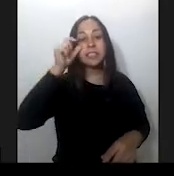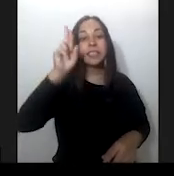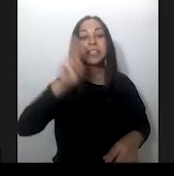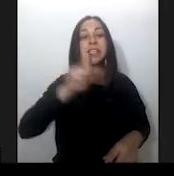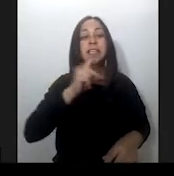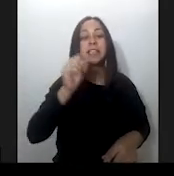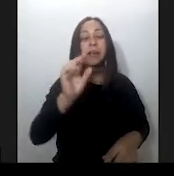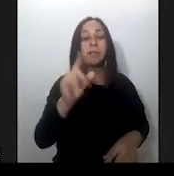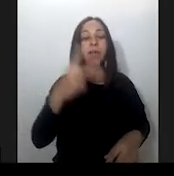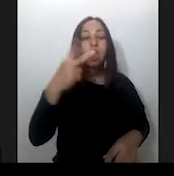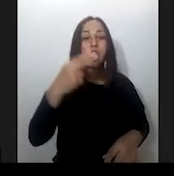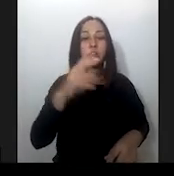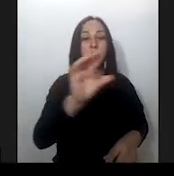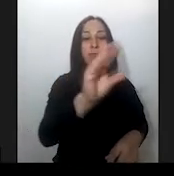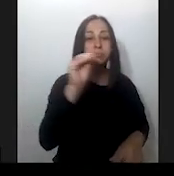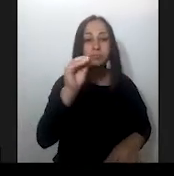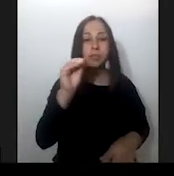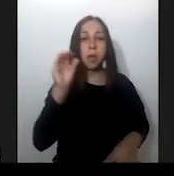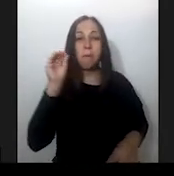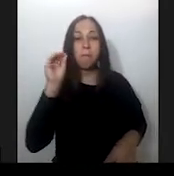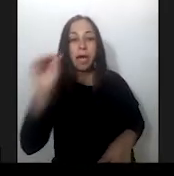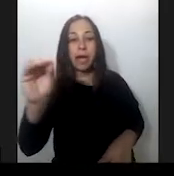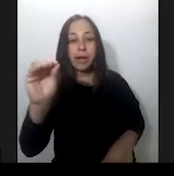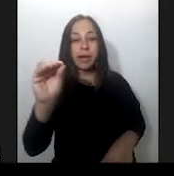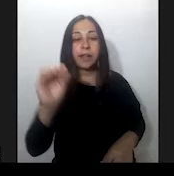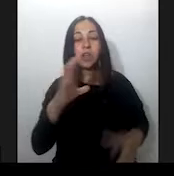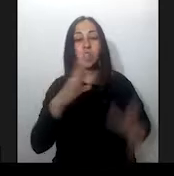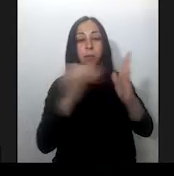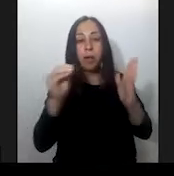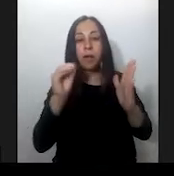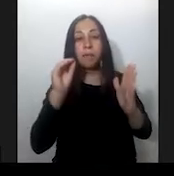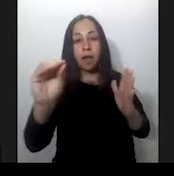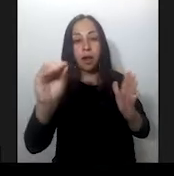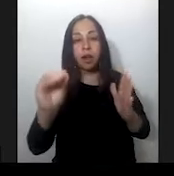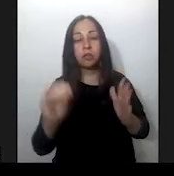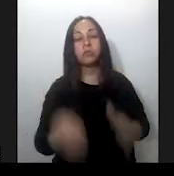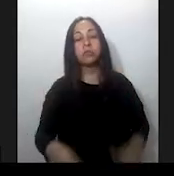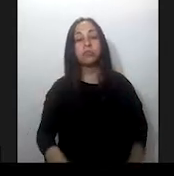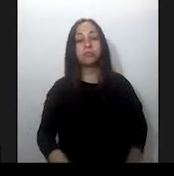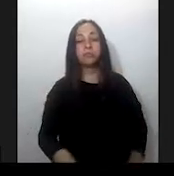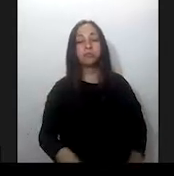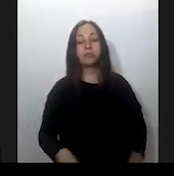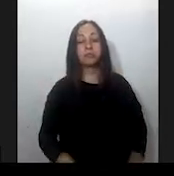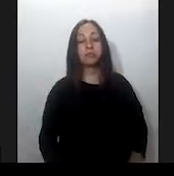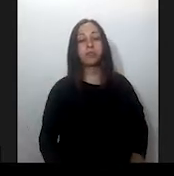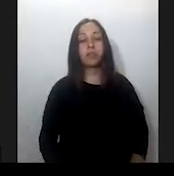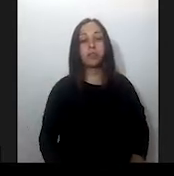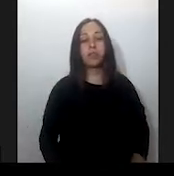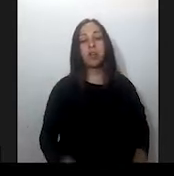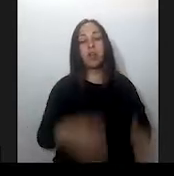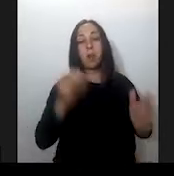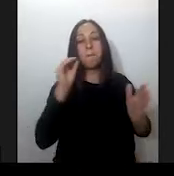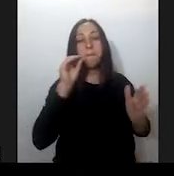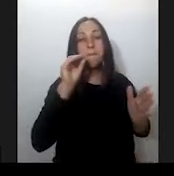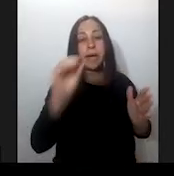de cortar, de copiar y opciones de pegado, ¿sí? Que si nosotros quisiéramos replicarlo, podríamos perfectamente